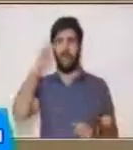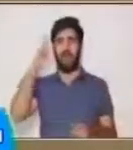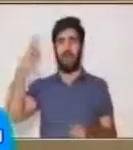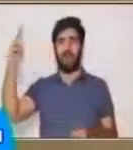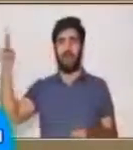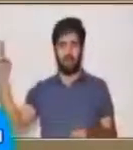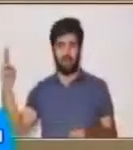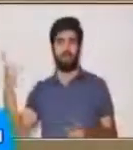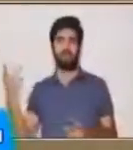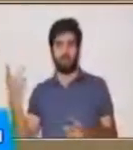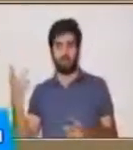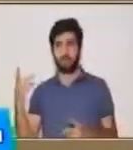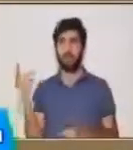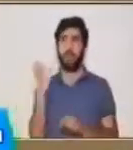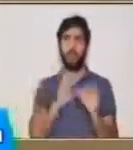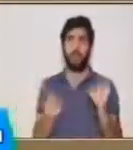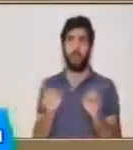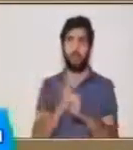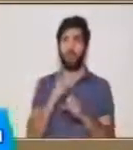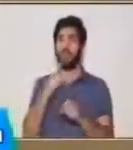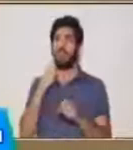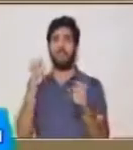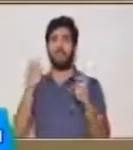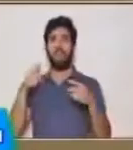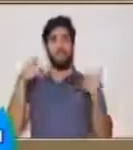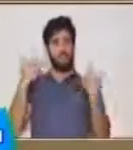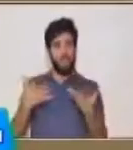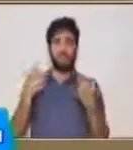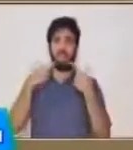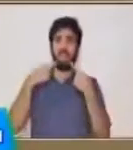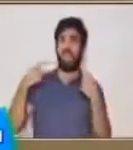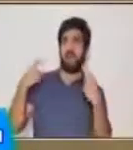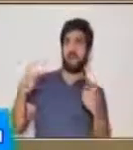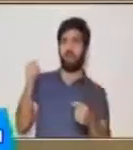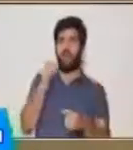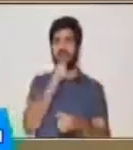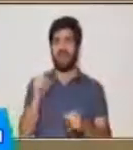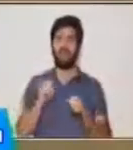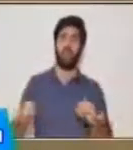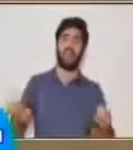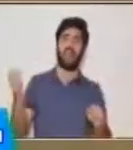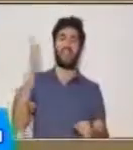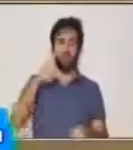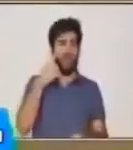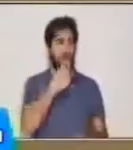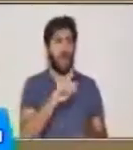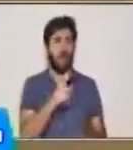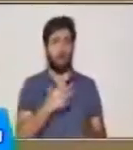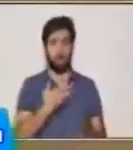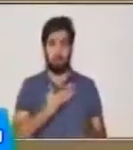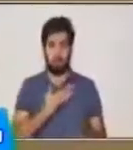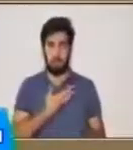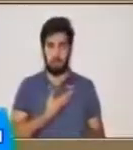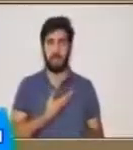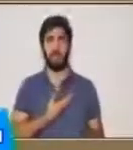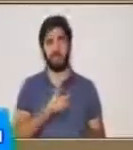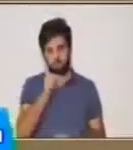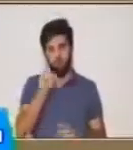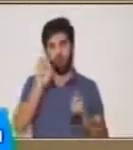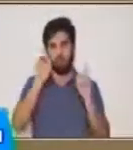dónde la vas a ubicar. Y las últimas reglas son, recuerda, verifica siempre si lo que escuchaste proviene de una fuente